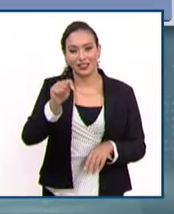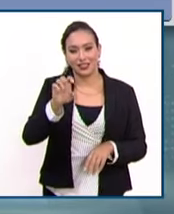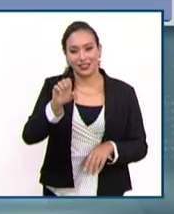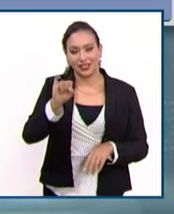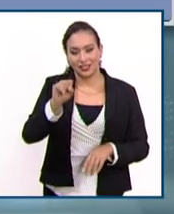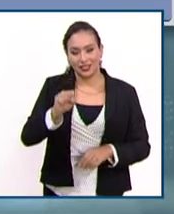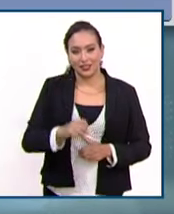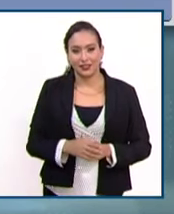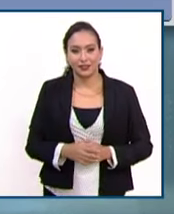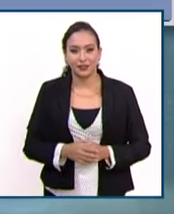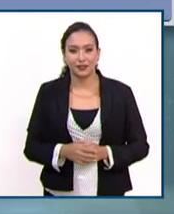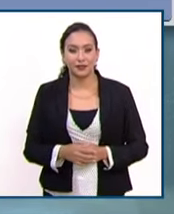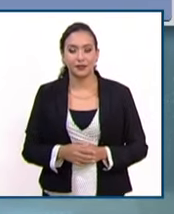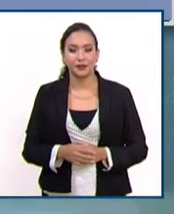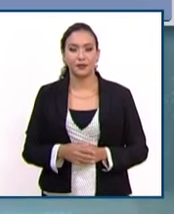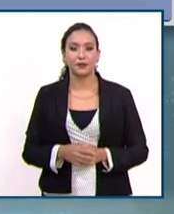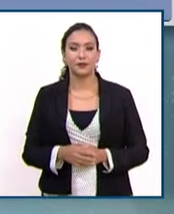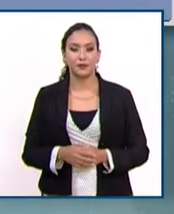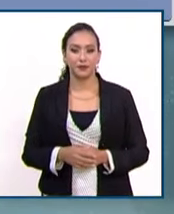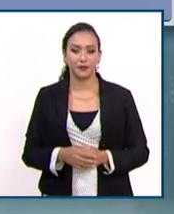aisladas.